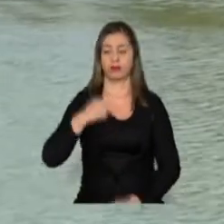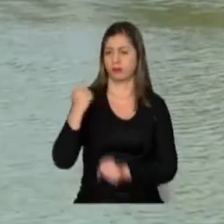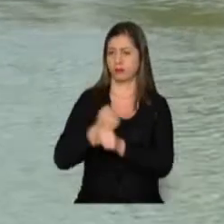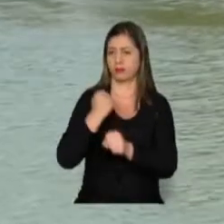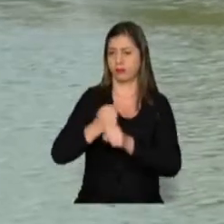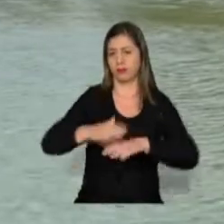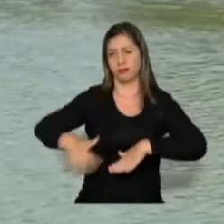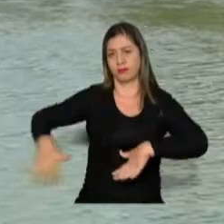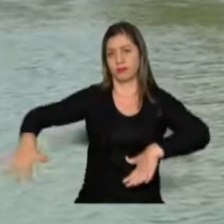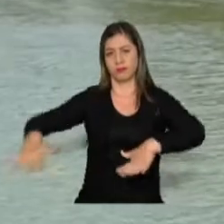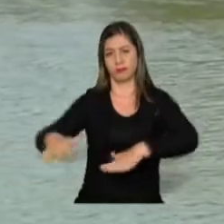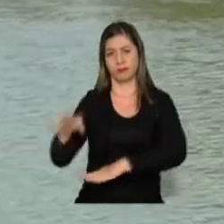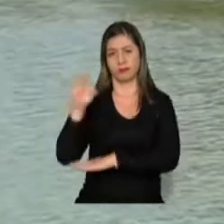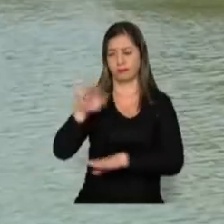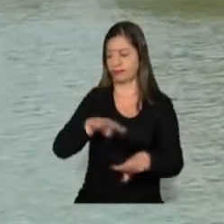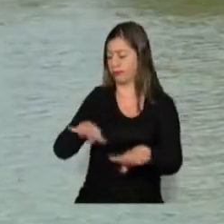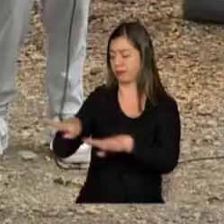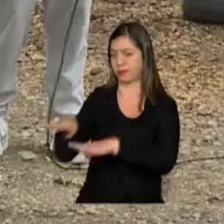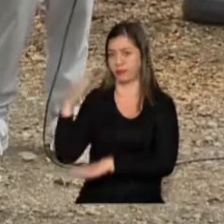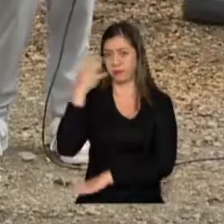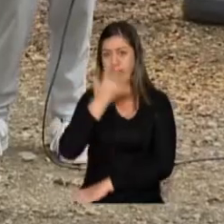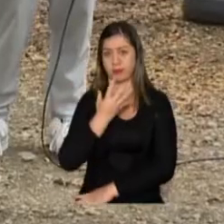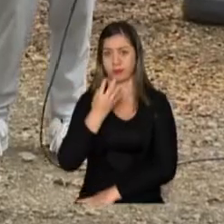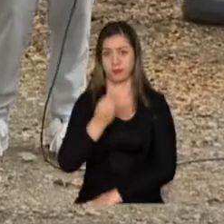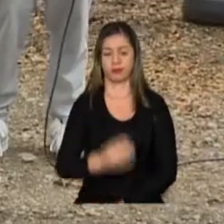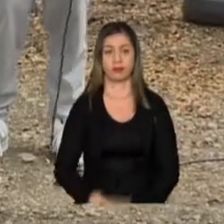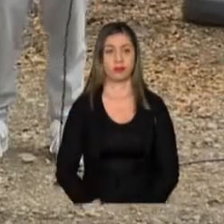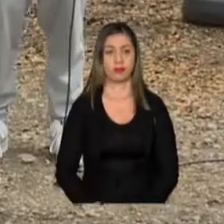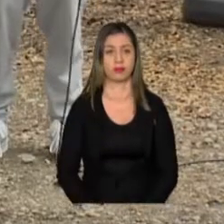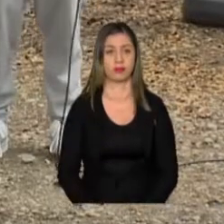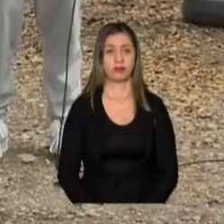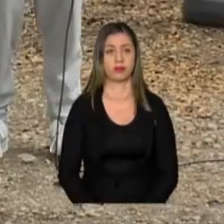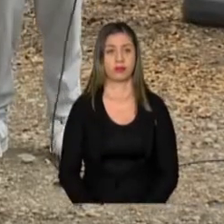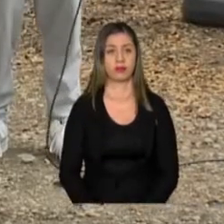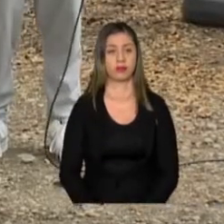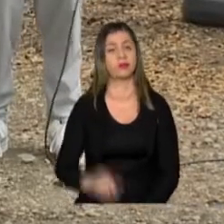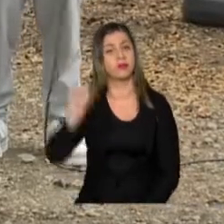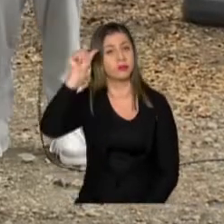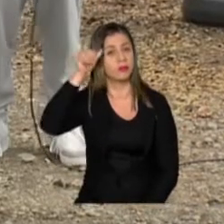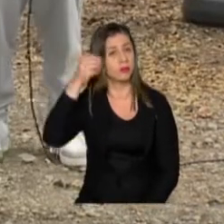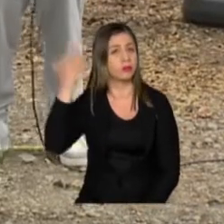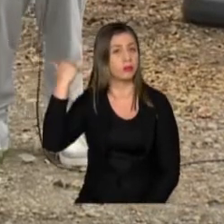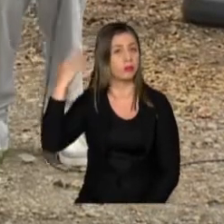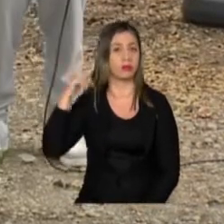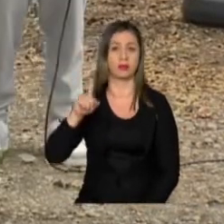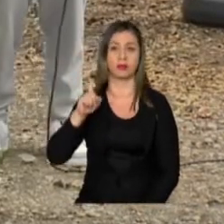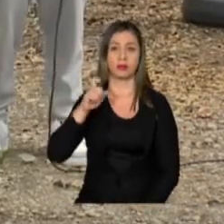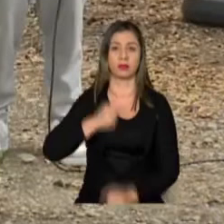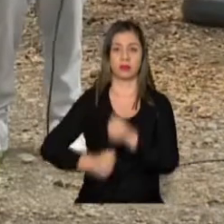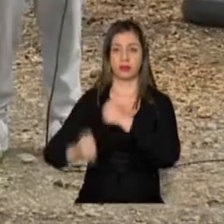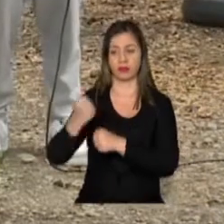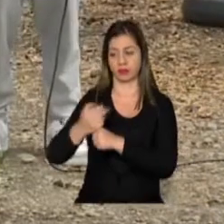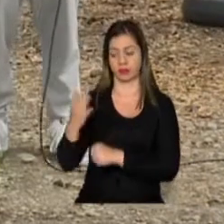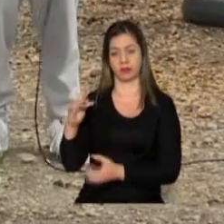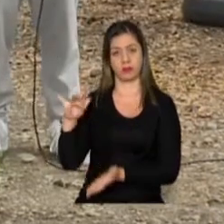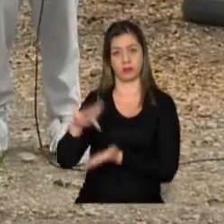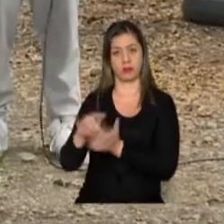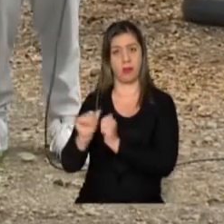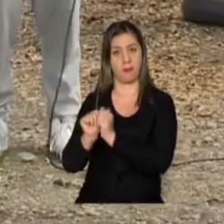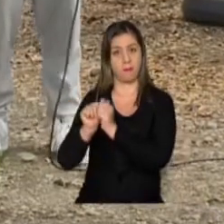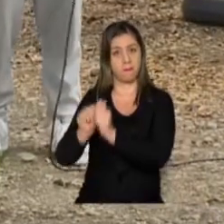conservación, como lo atestigua la misma comunidad. Recuerdo yo por allá, 6 años más o menos, venía con mi papá.